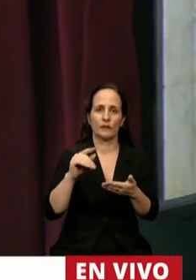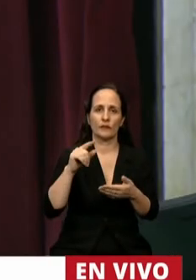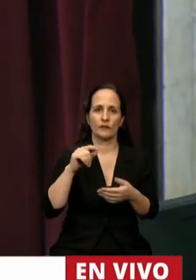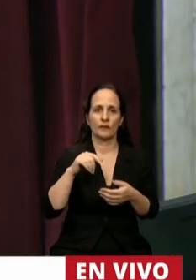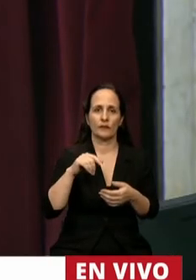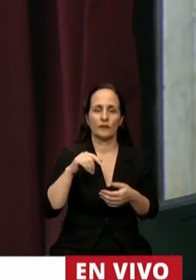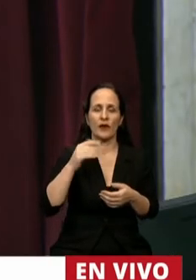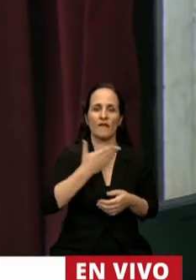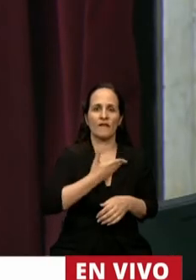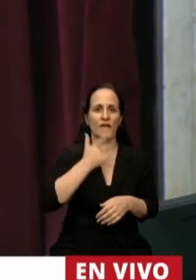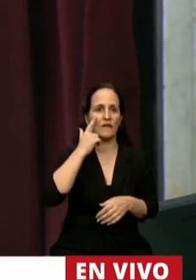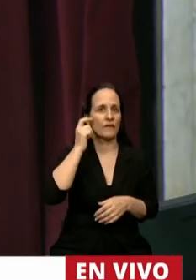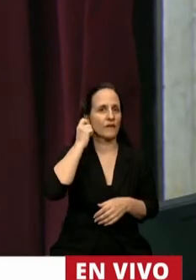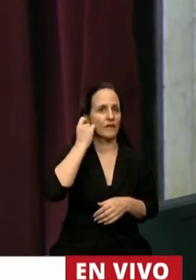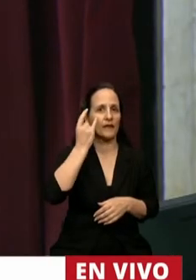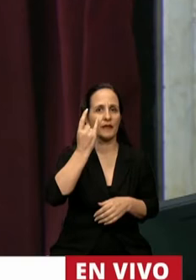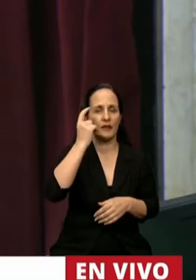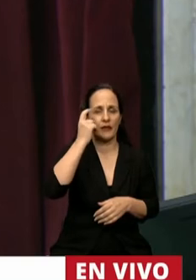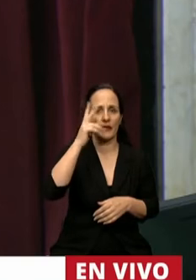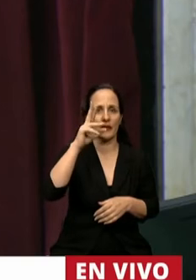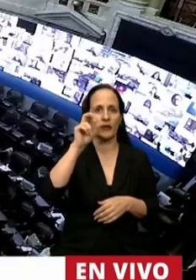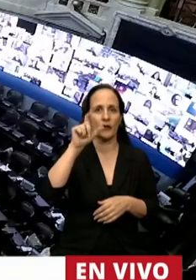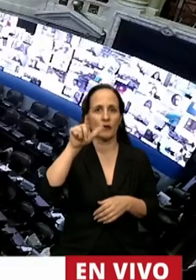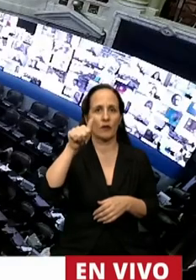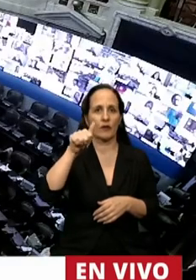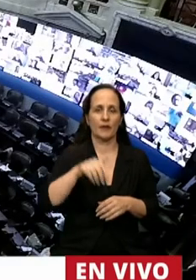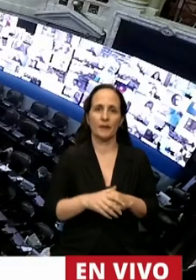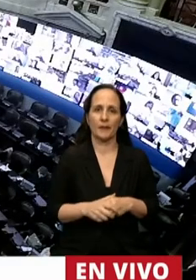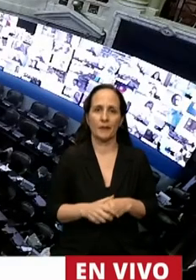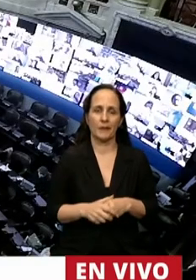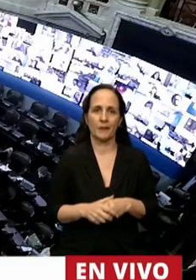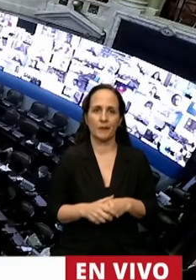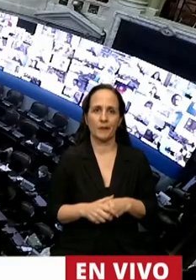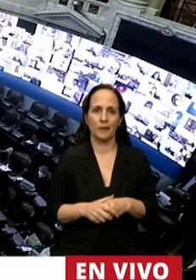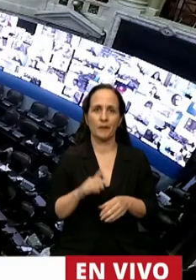Diputada Alcira Figueroa, para indicar el sentido de su voto.